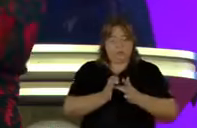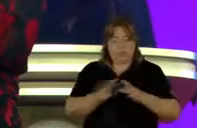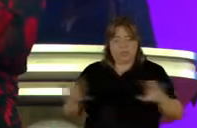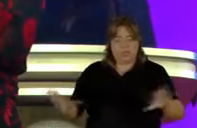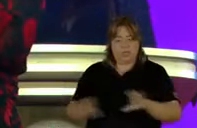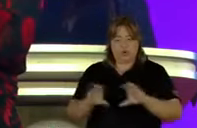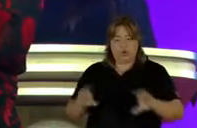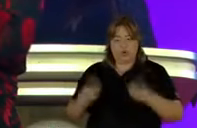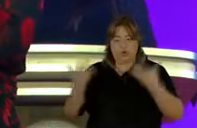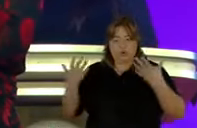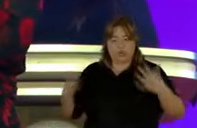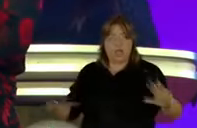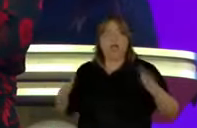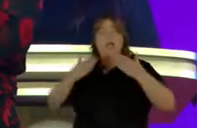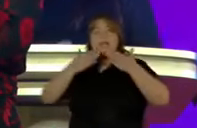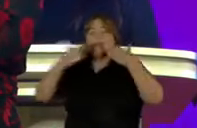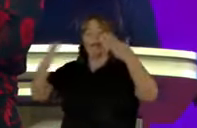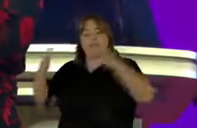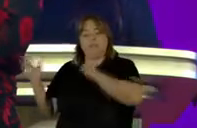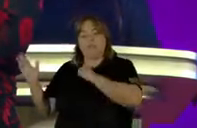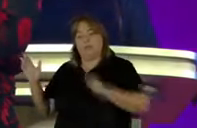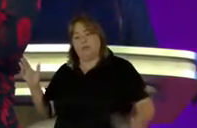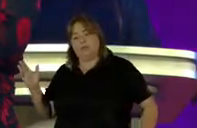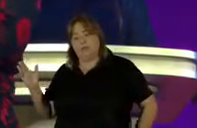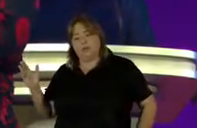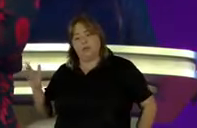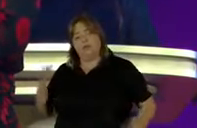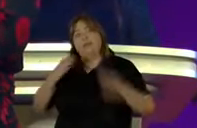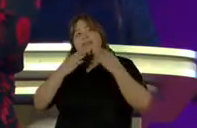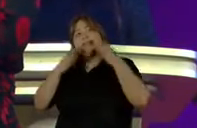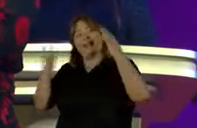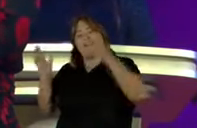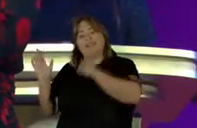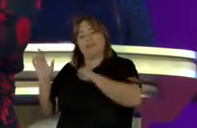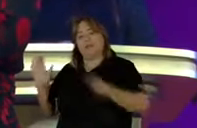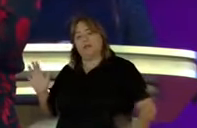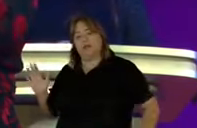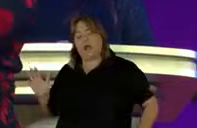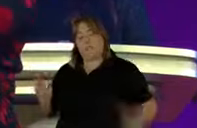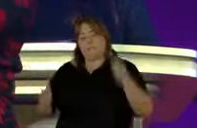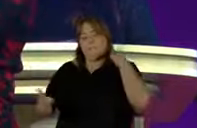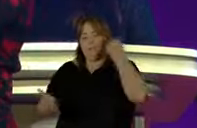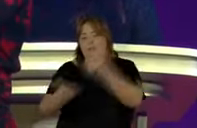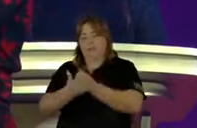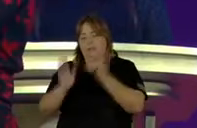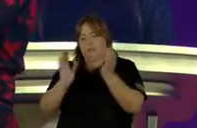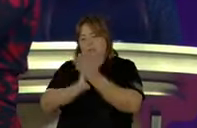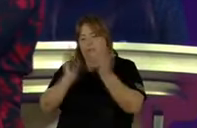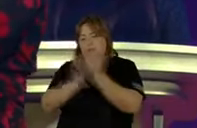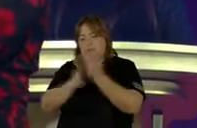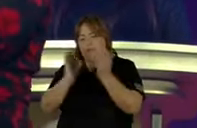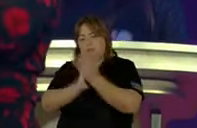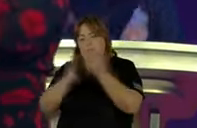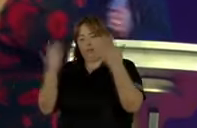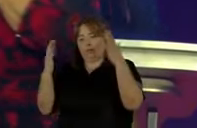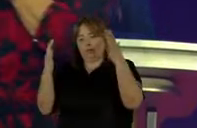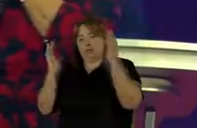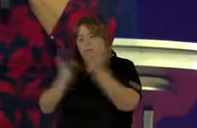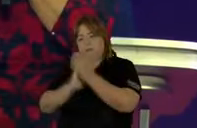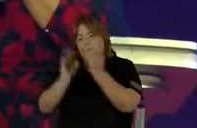hecho. Gracias, Señor. Gracias, Señor. Amén. Denle un aplauso al Señor.